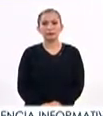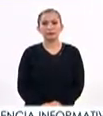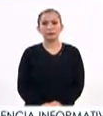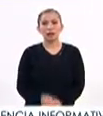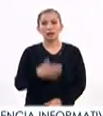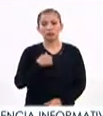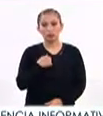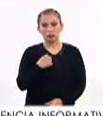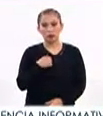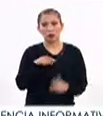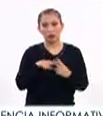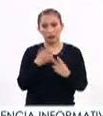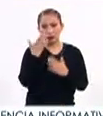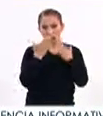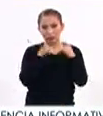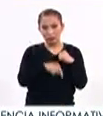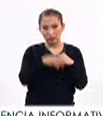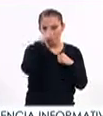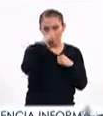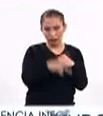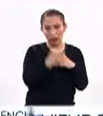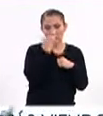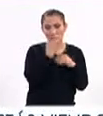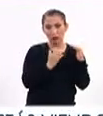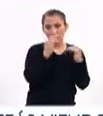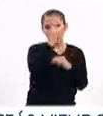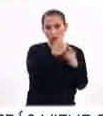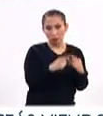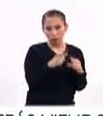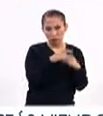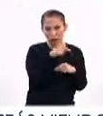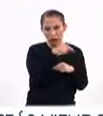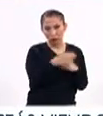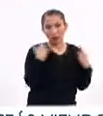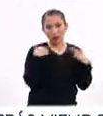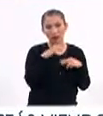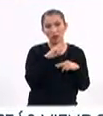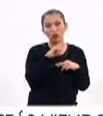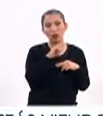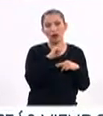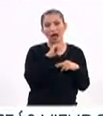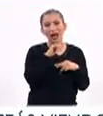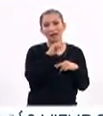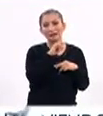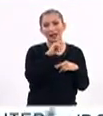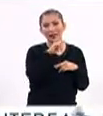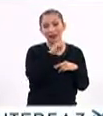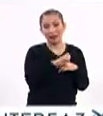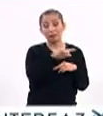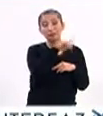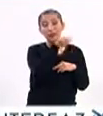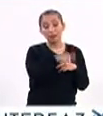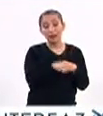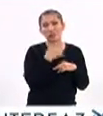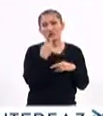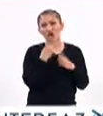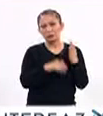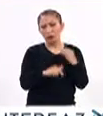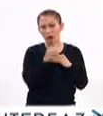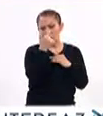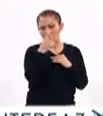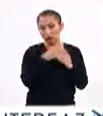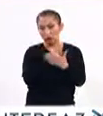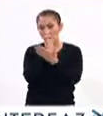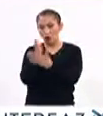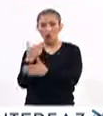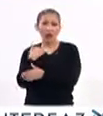yo empecé mis estudios aquí en México, en la Escuela Superior de Música, con el maestro Eduardo Arzate, y luego fue en el año 2011 cuando